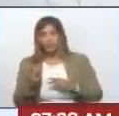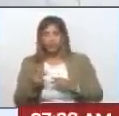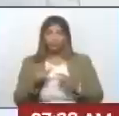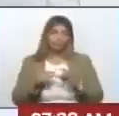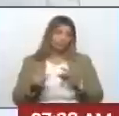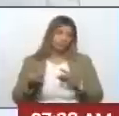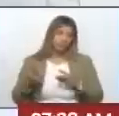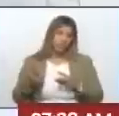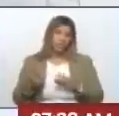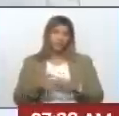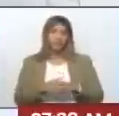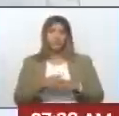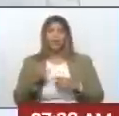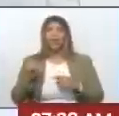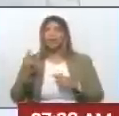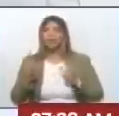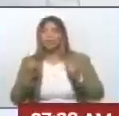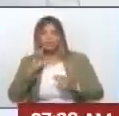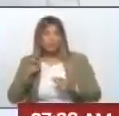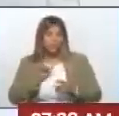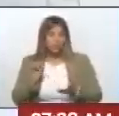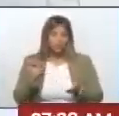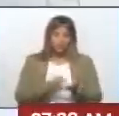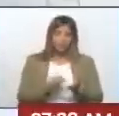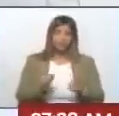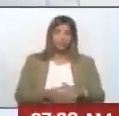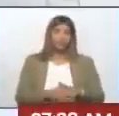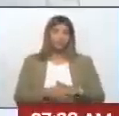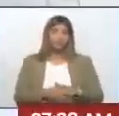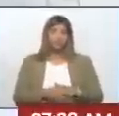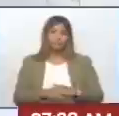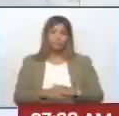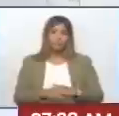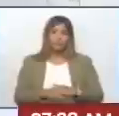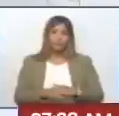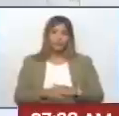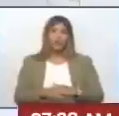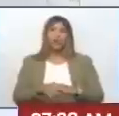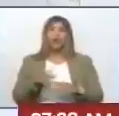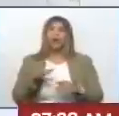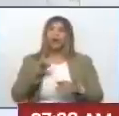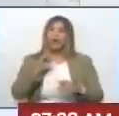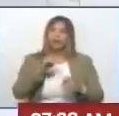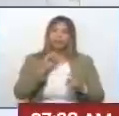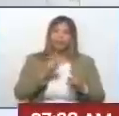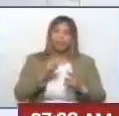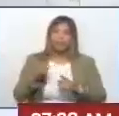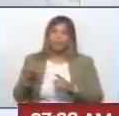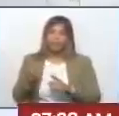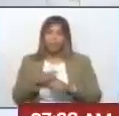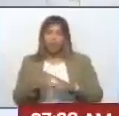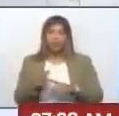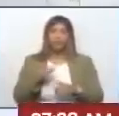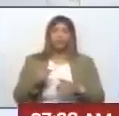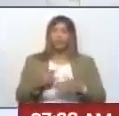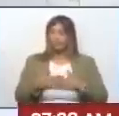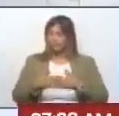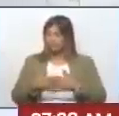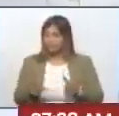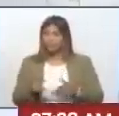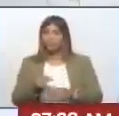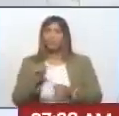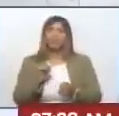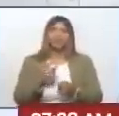hemos tenido gente que llama inmediatamente a la violencia y a la vez se entrega en términos financieros